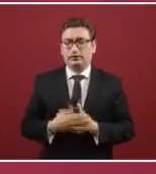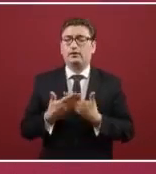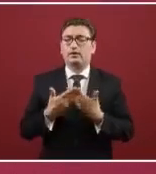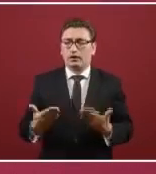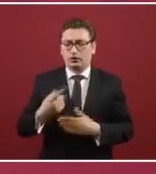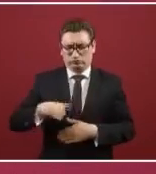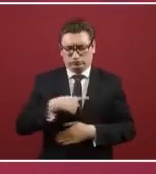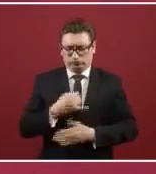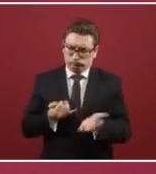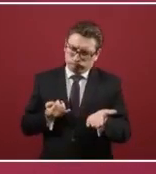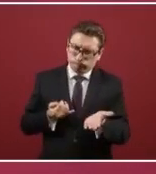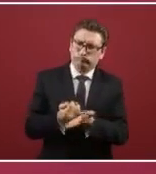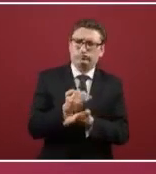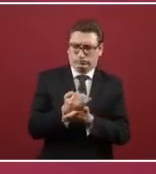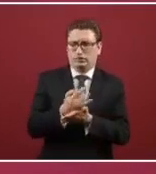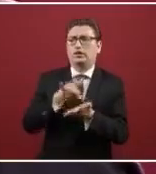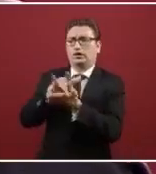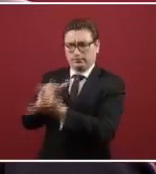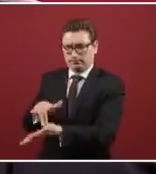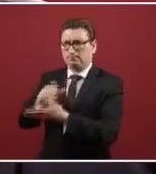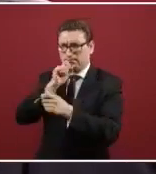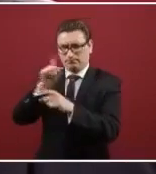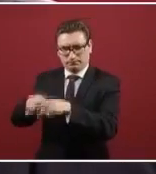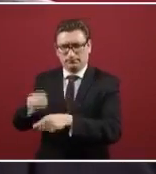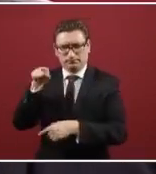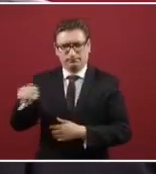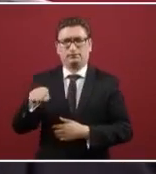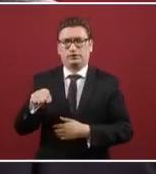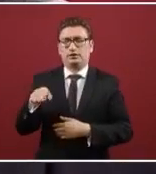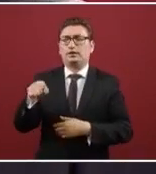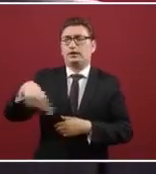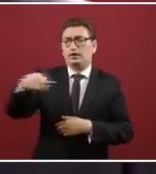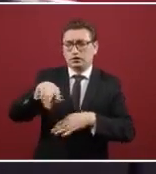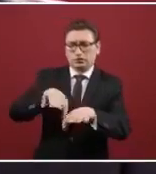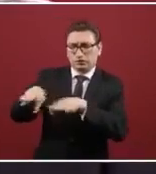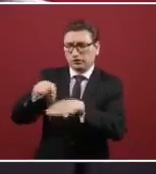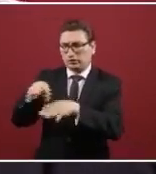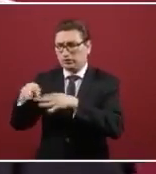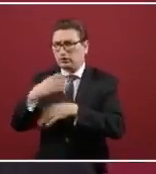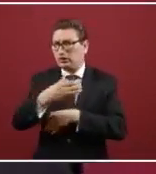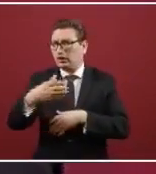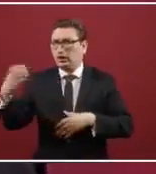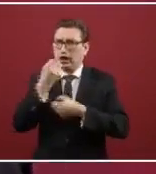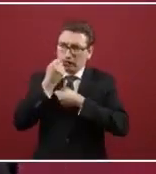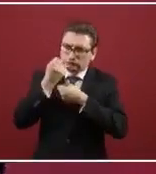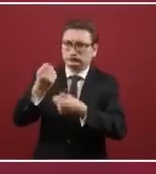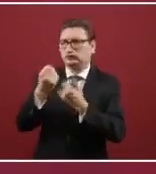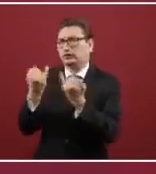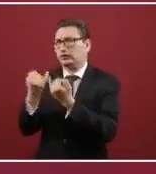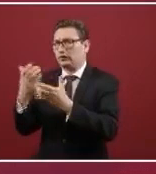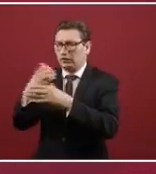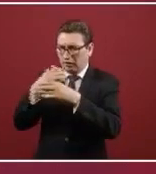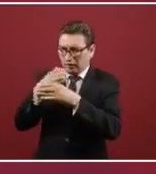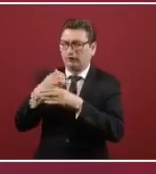Ahora hemos decidido que se apoye también a productores de caña y a productores de café. Entonces,